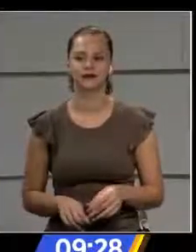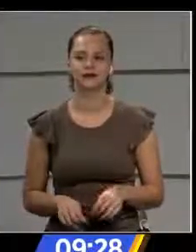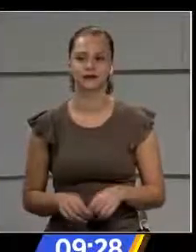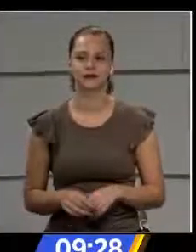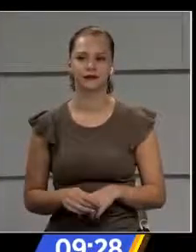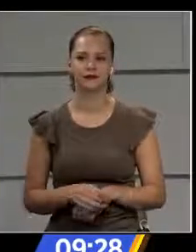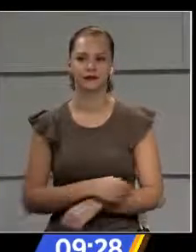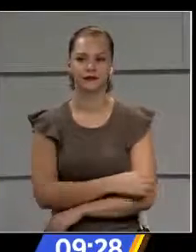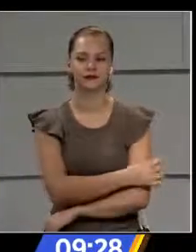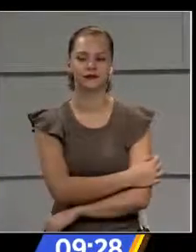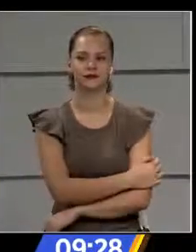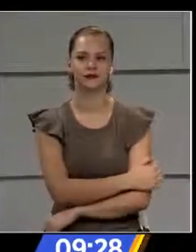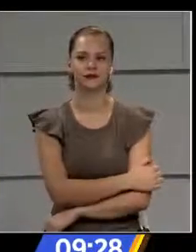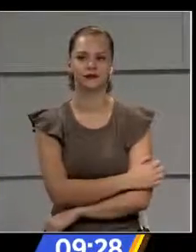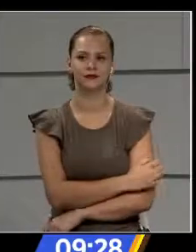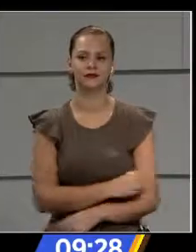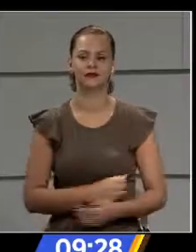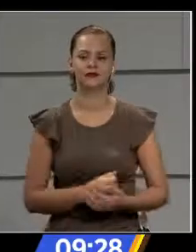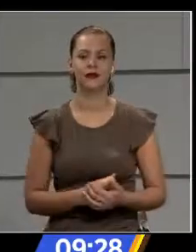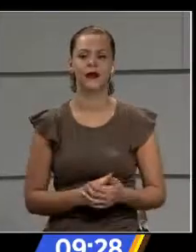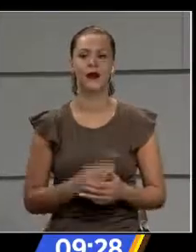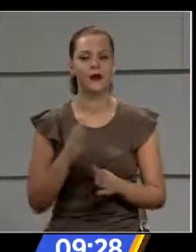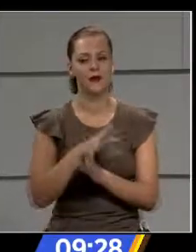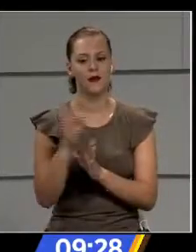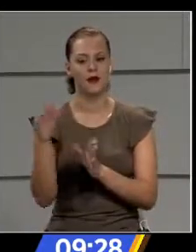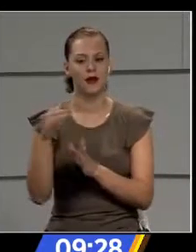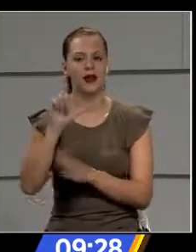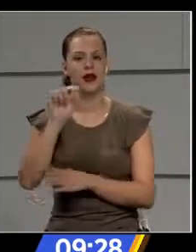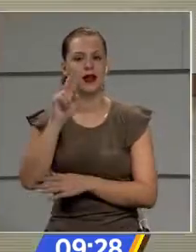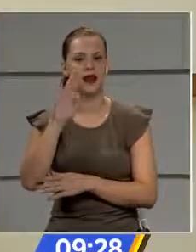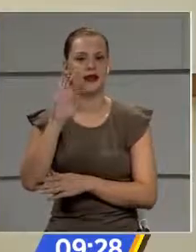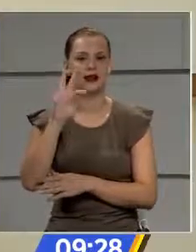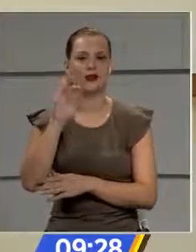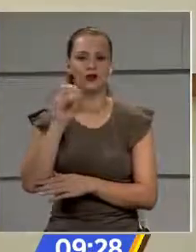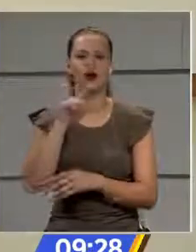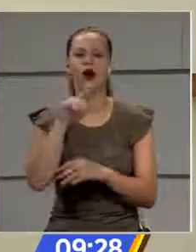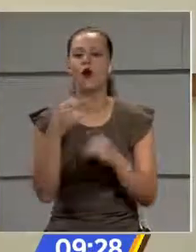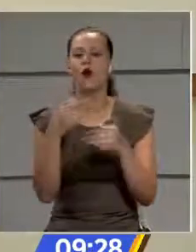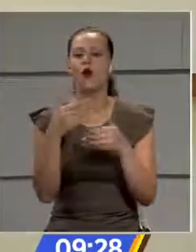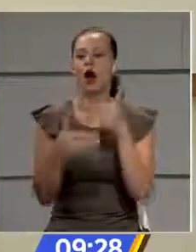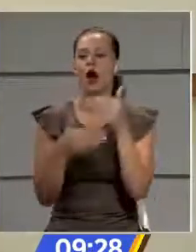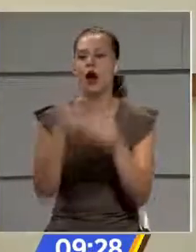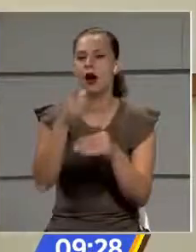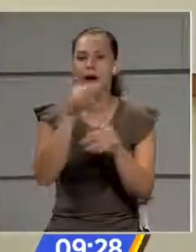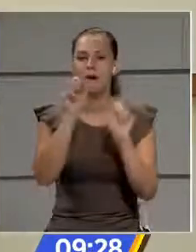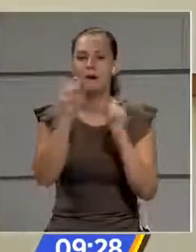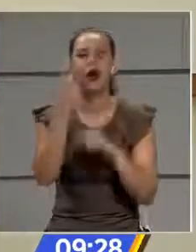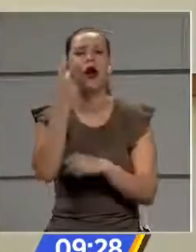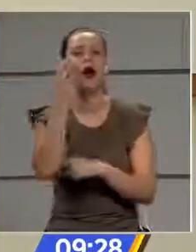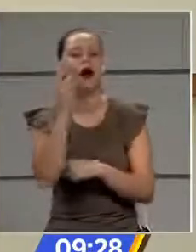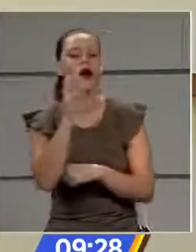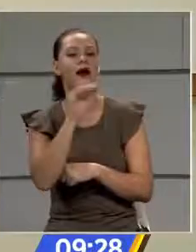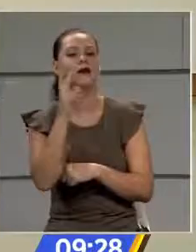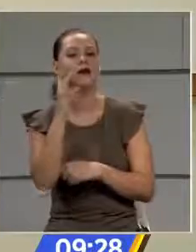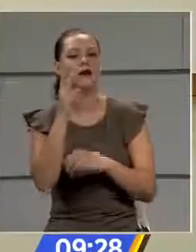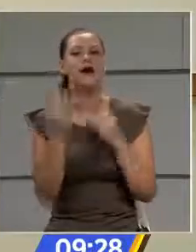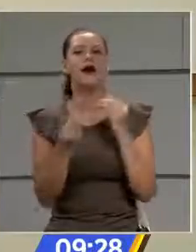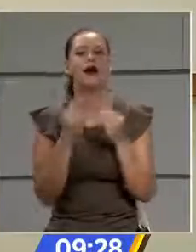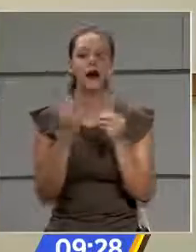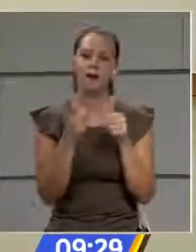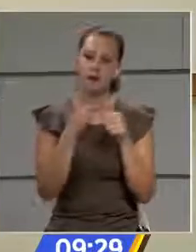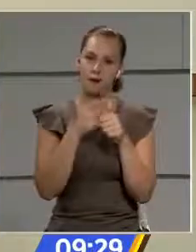El laberinto. Vamos a ir al laberinto. Ok, ahí vamos a ir jugando para que la gente entienda y para que todos veamos lo que estamos